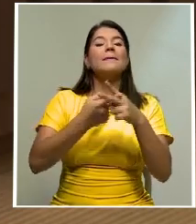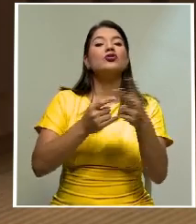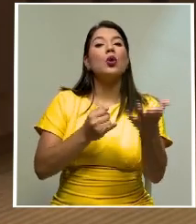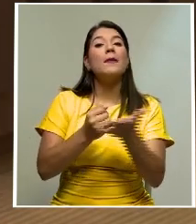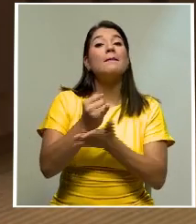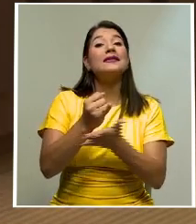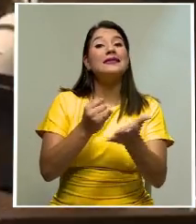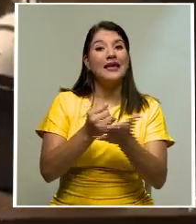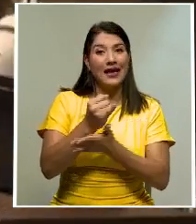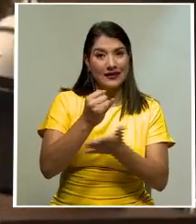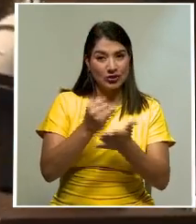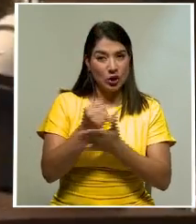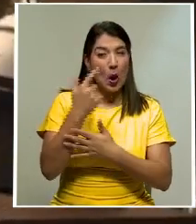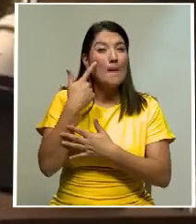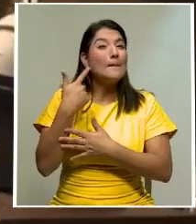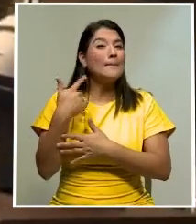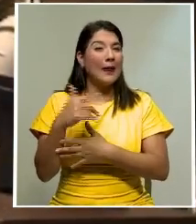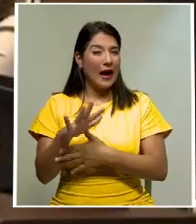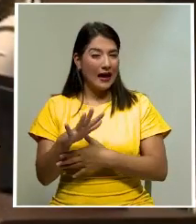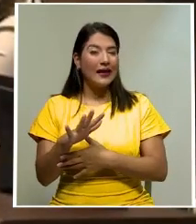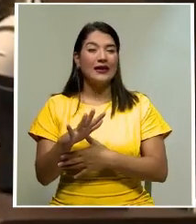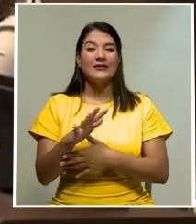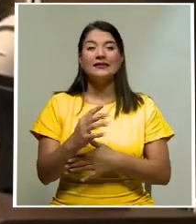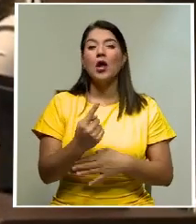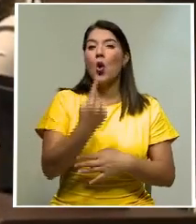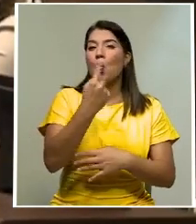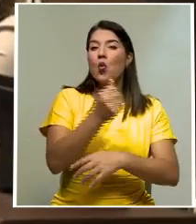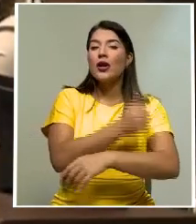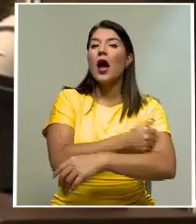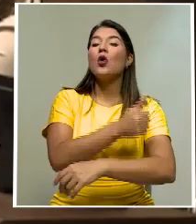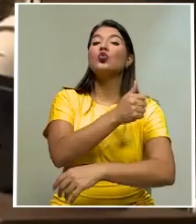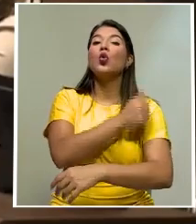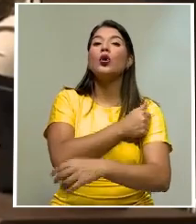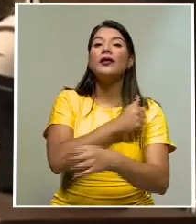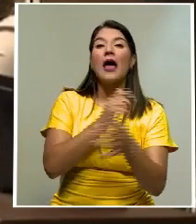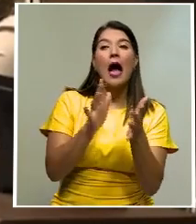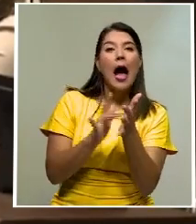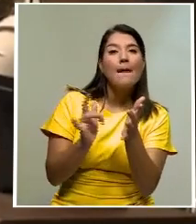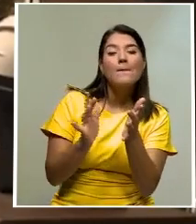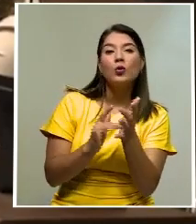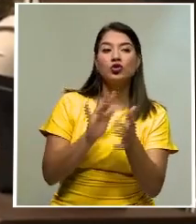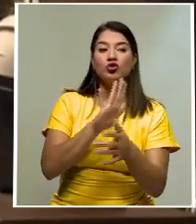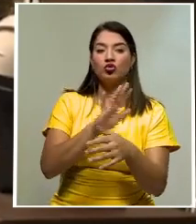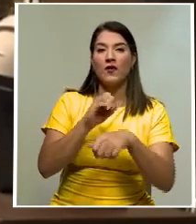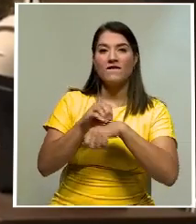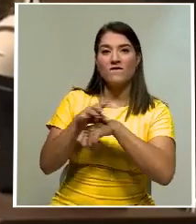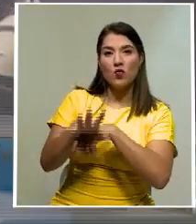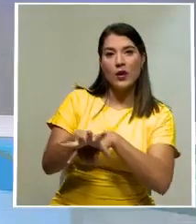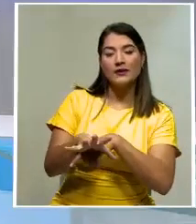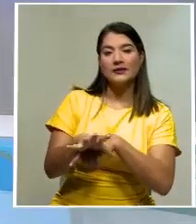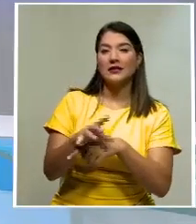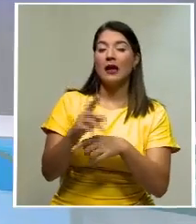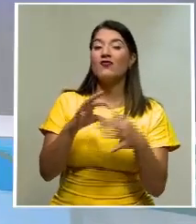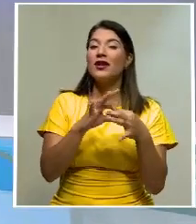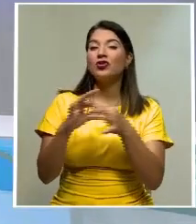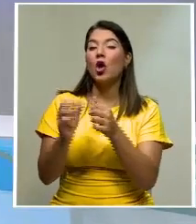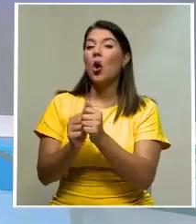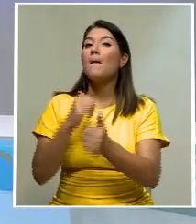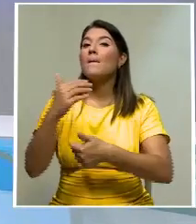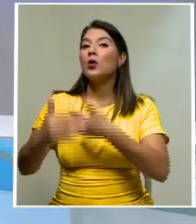presunto delito de tráfico de influencias en el proceso de vacunación contra la COVID-19.